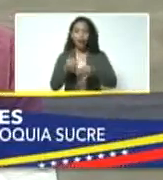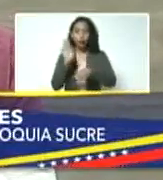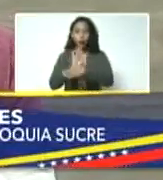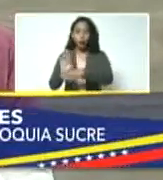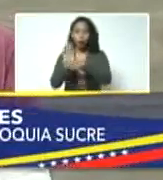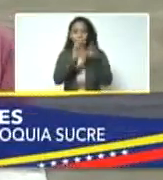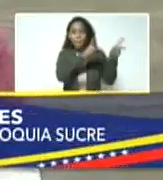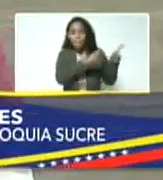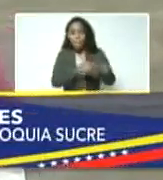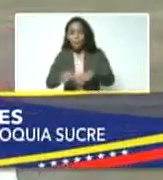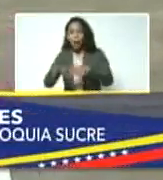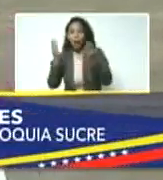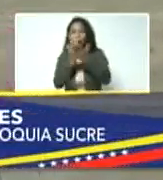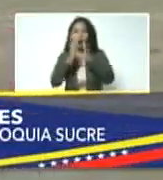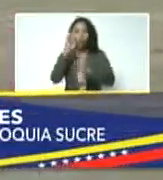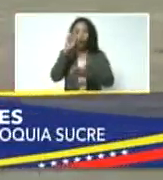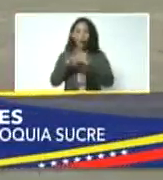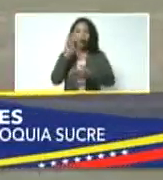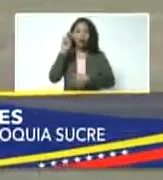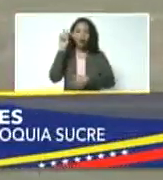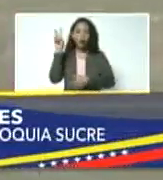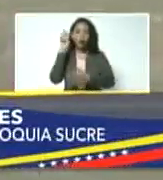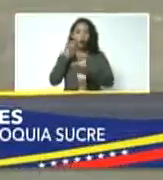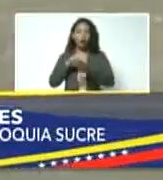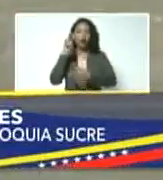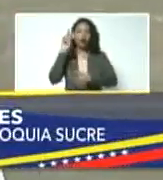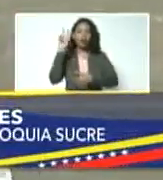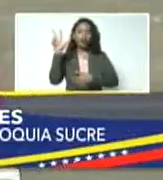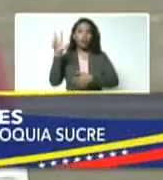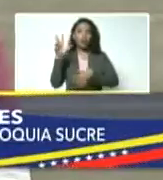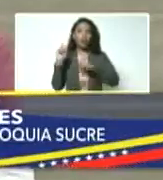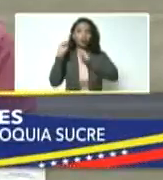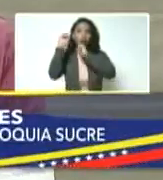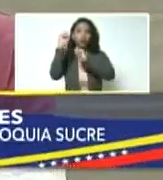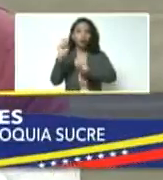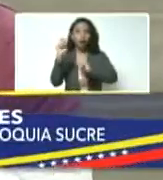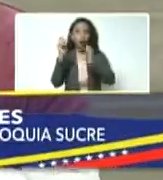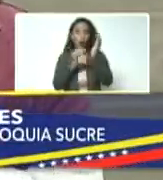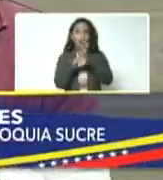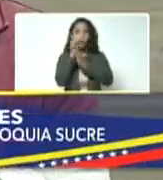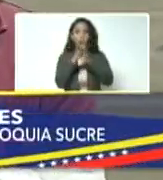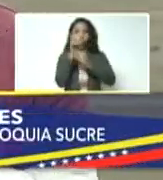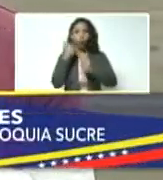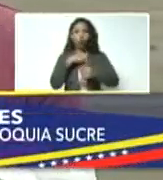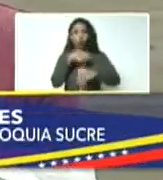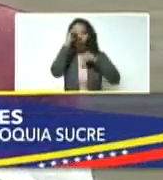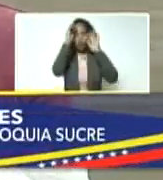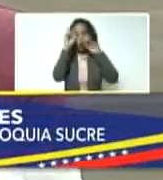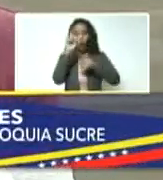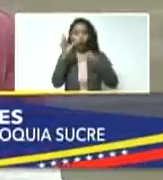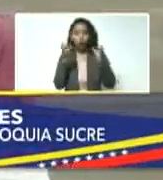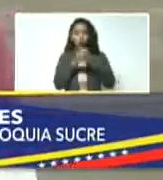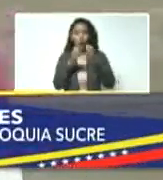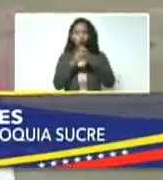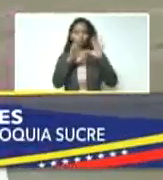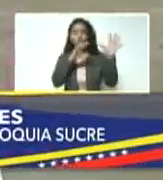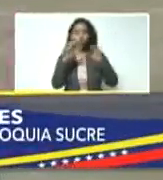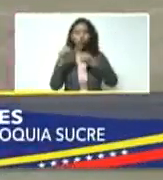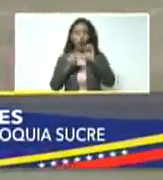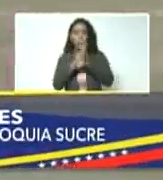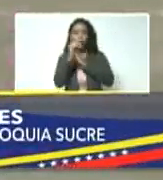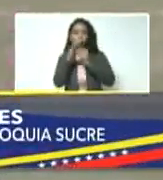escolar 22-23 asignadas a nuestros emprendedores. Vamos a estar atendiendo a un grupo de 800